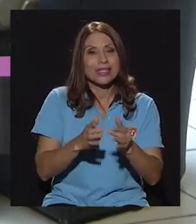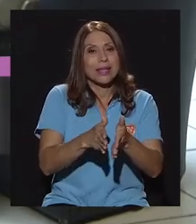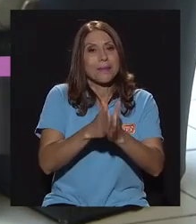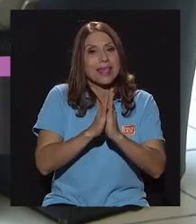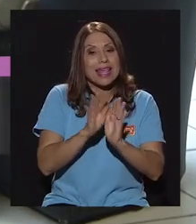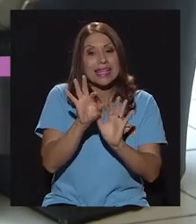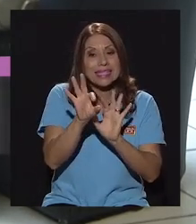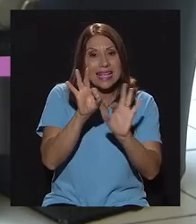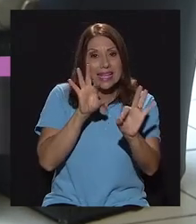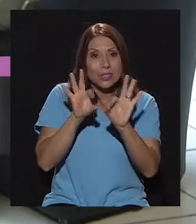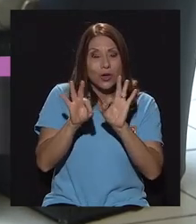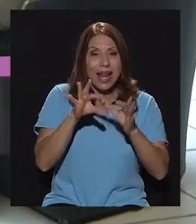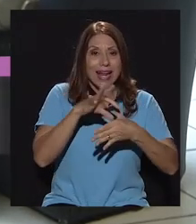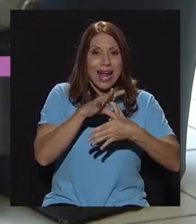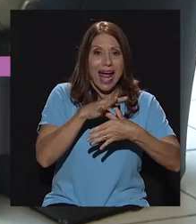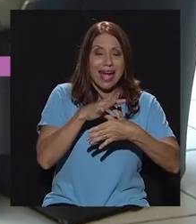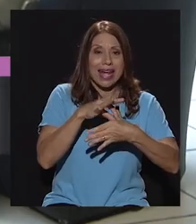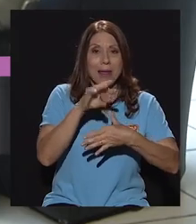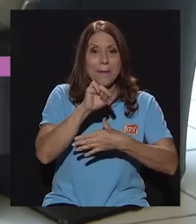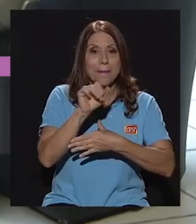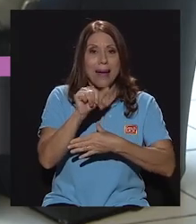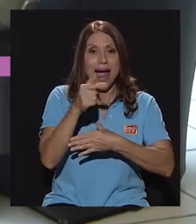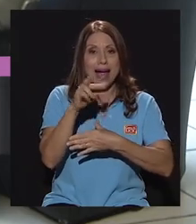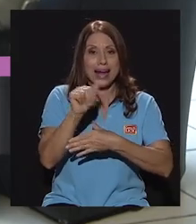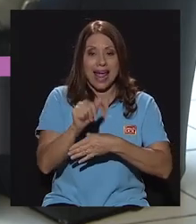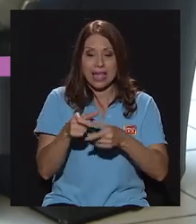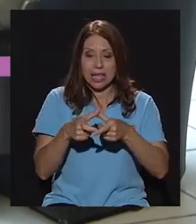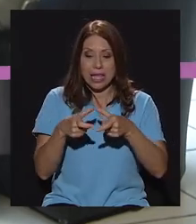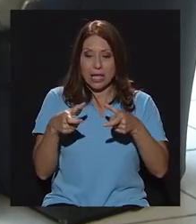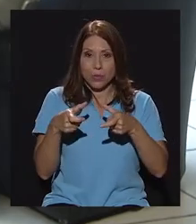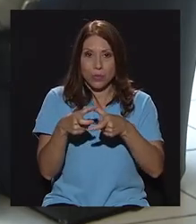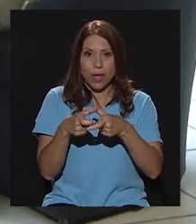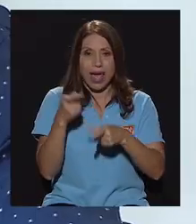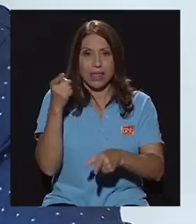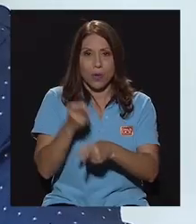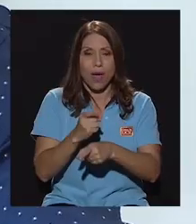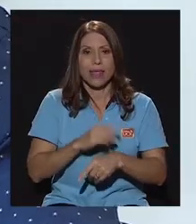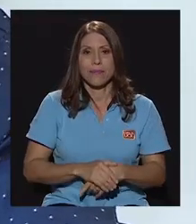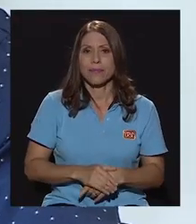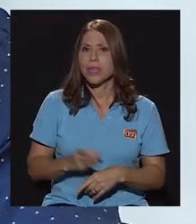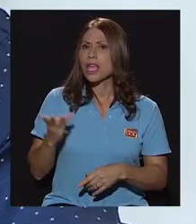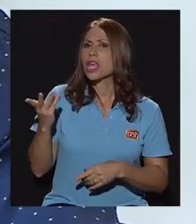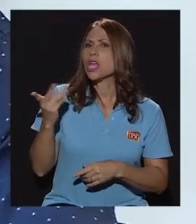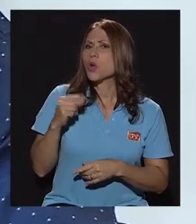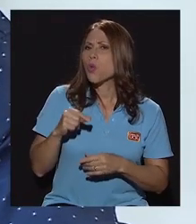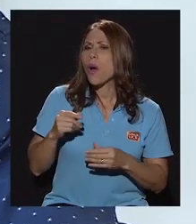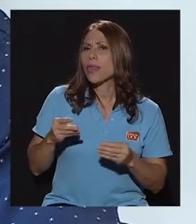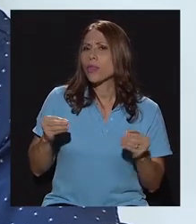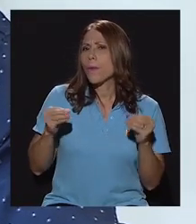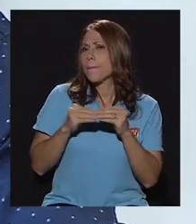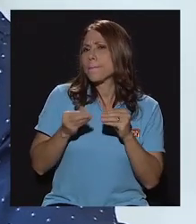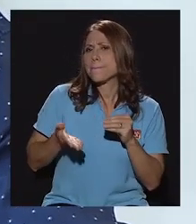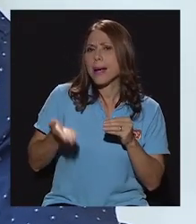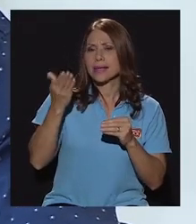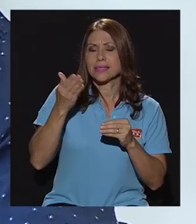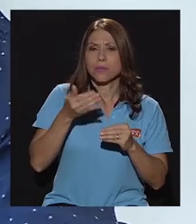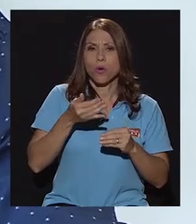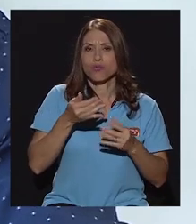pide seleccionar carnes magras y en una porción adecuada. ¿Y cuánto es el máximo alcohol que pueden tomar por